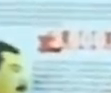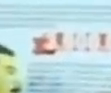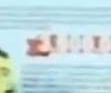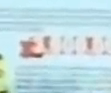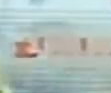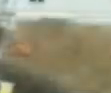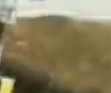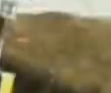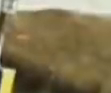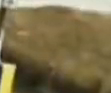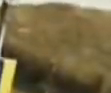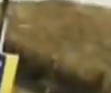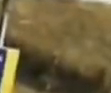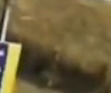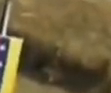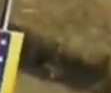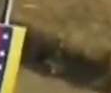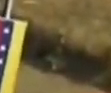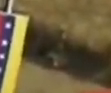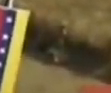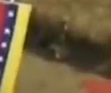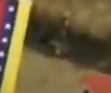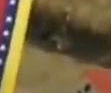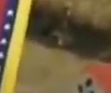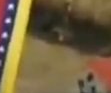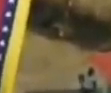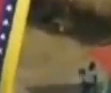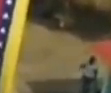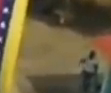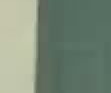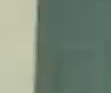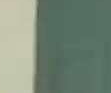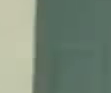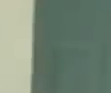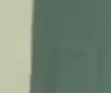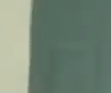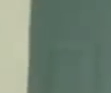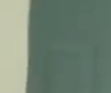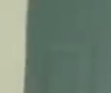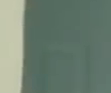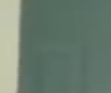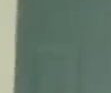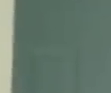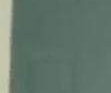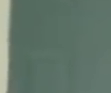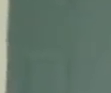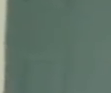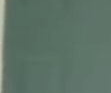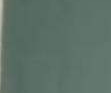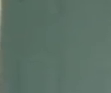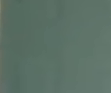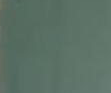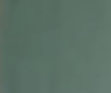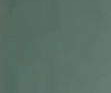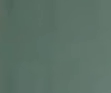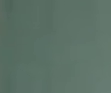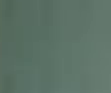tierra llanera, que hoy se engalana. Aquí está este hermoso